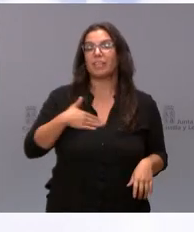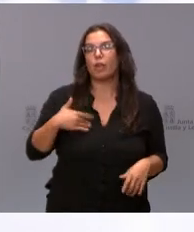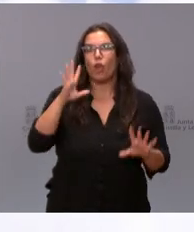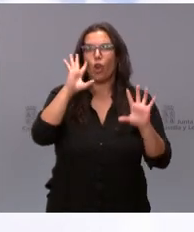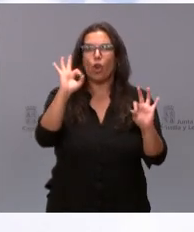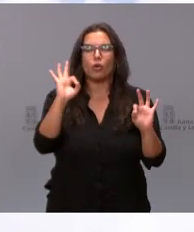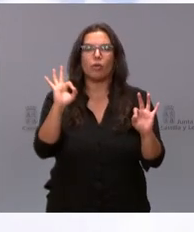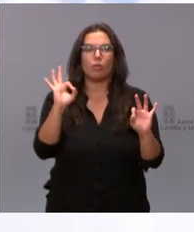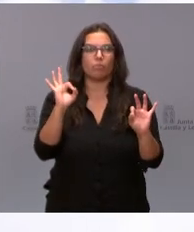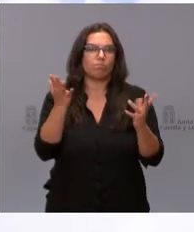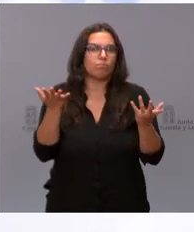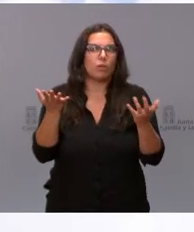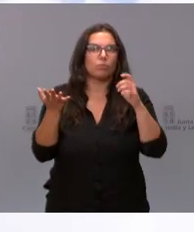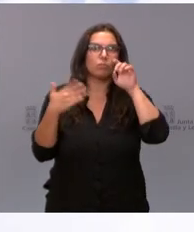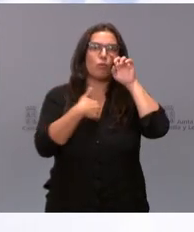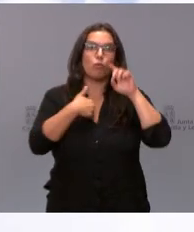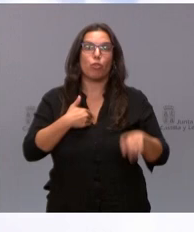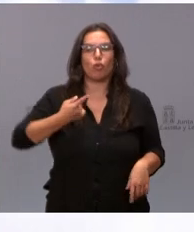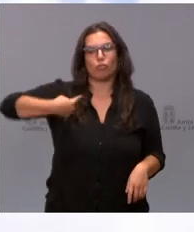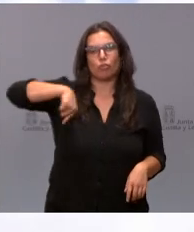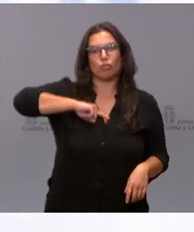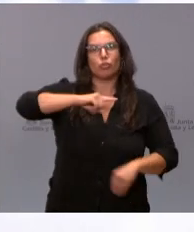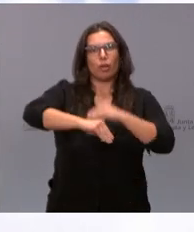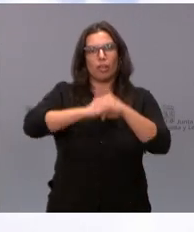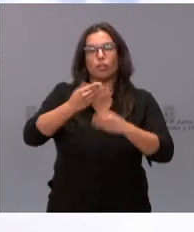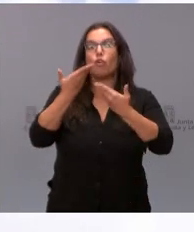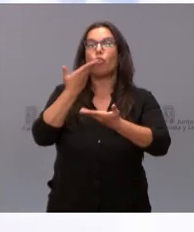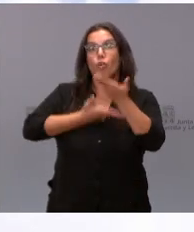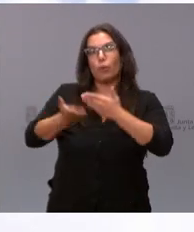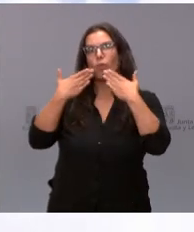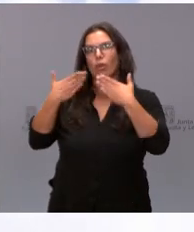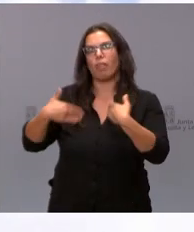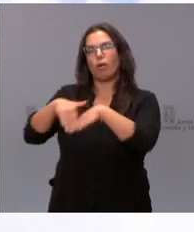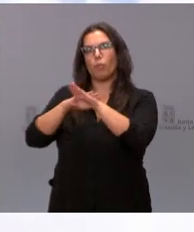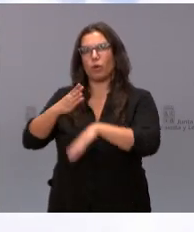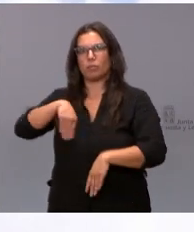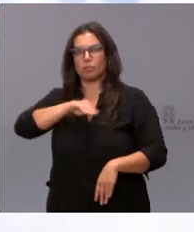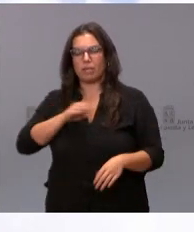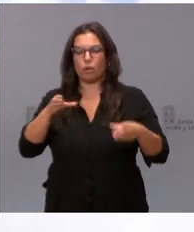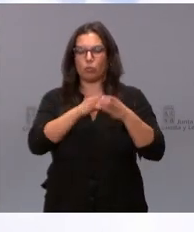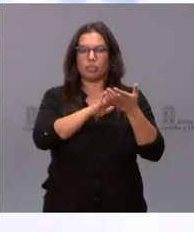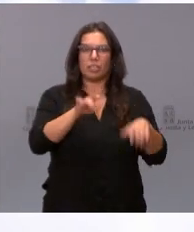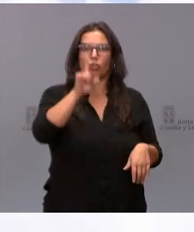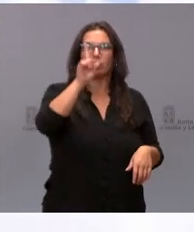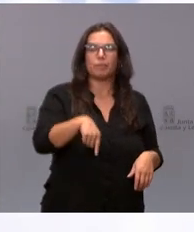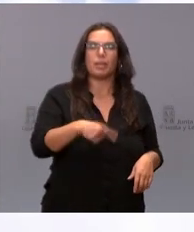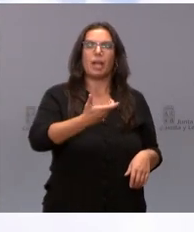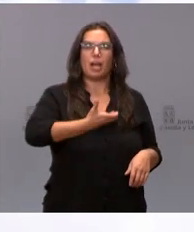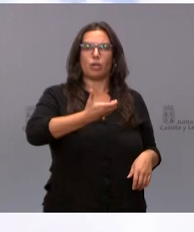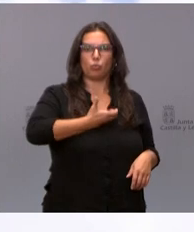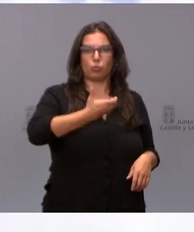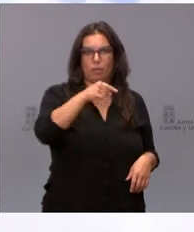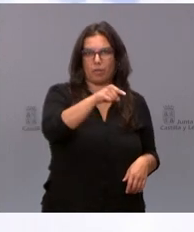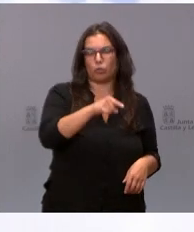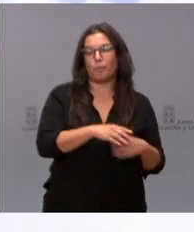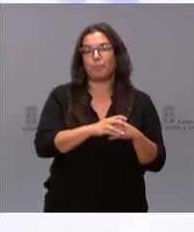bueno pues el papel que hemos hecho en colaboración el gobierno de españa la junta de castilla y león y la el ayuntamiento